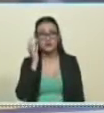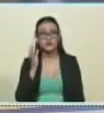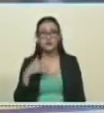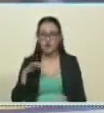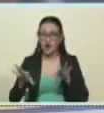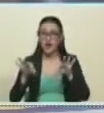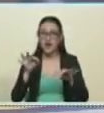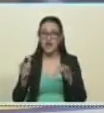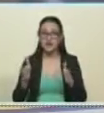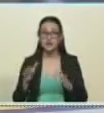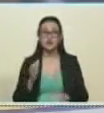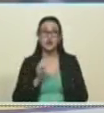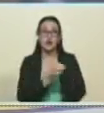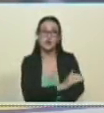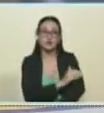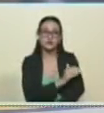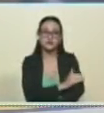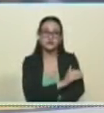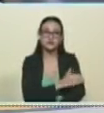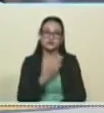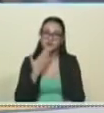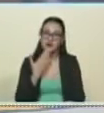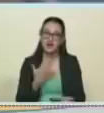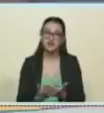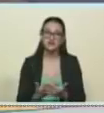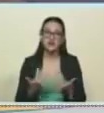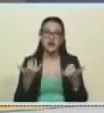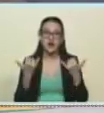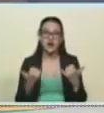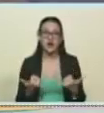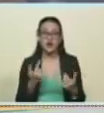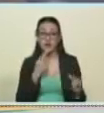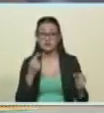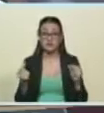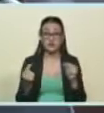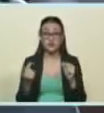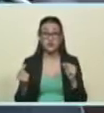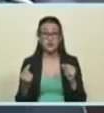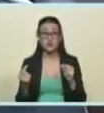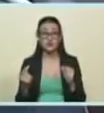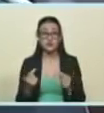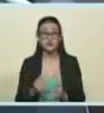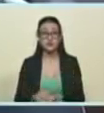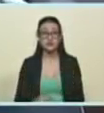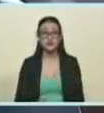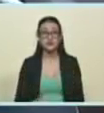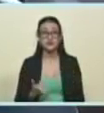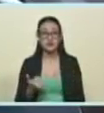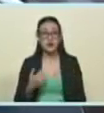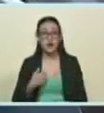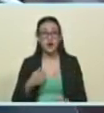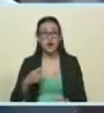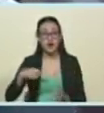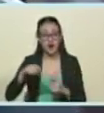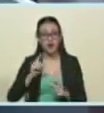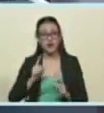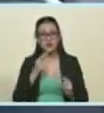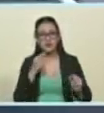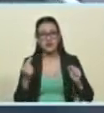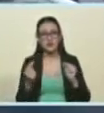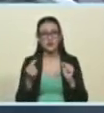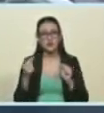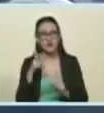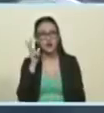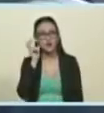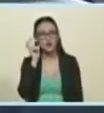fueron electos por la oposición venezolana, ya que ahora está ese debate. Y bueno, que nos dé la oportunidad de debatir, de discutir,